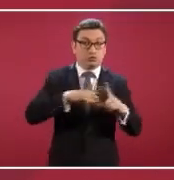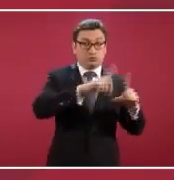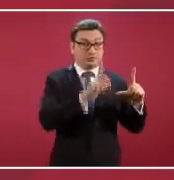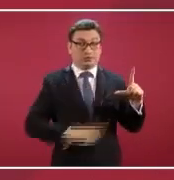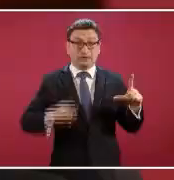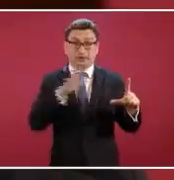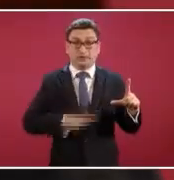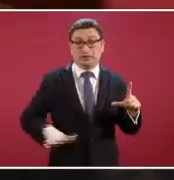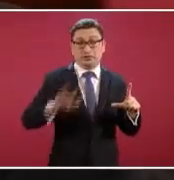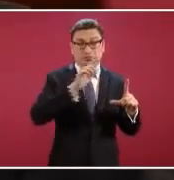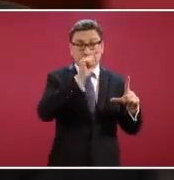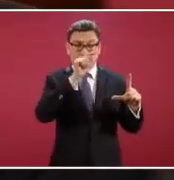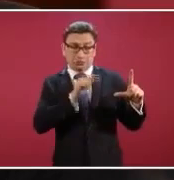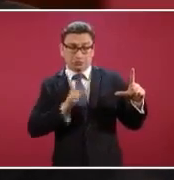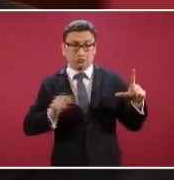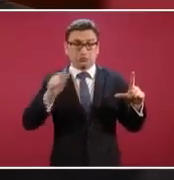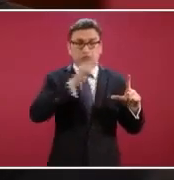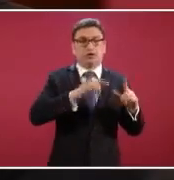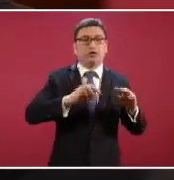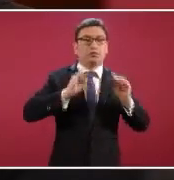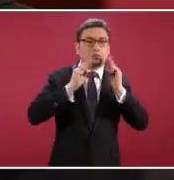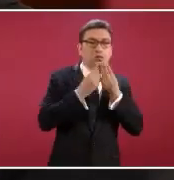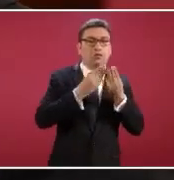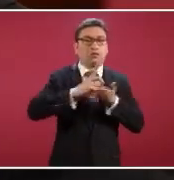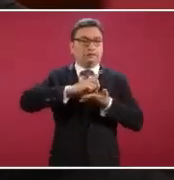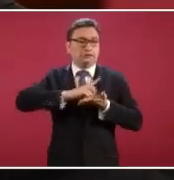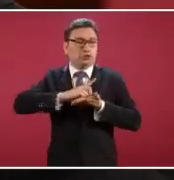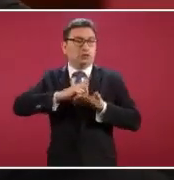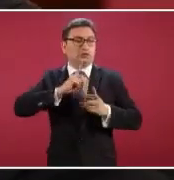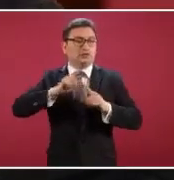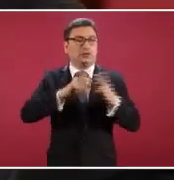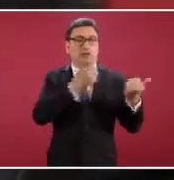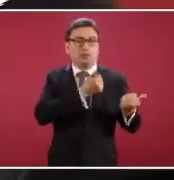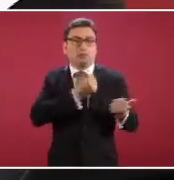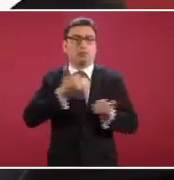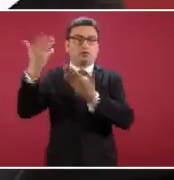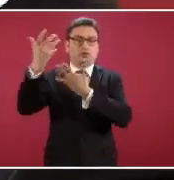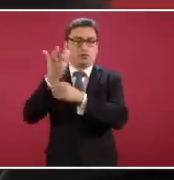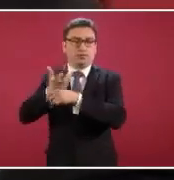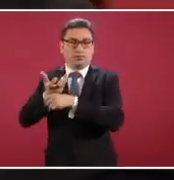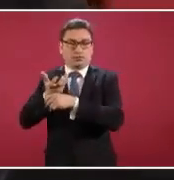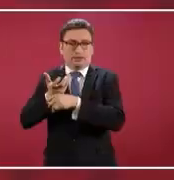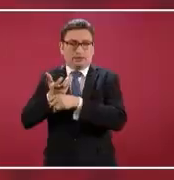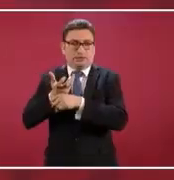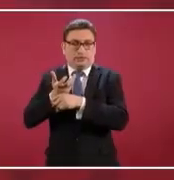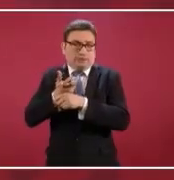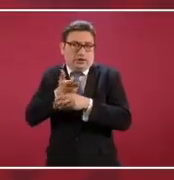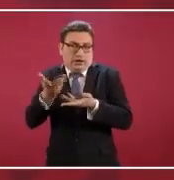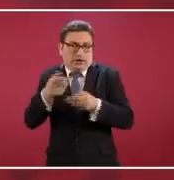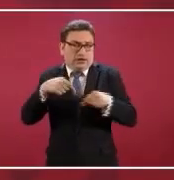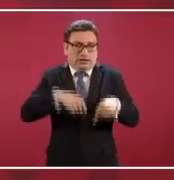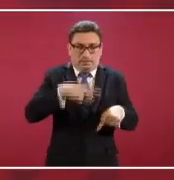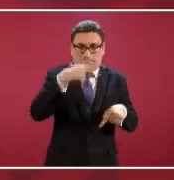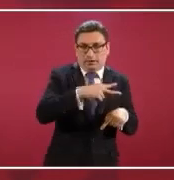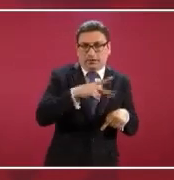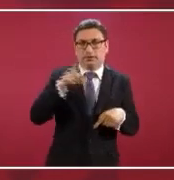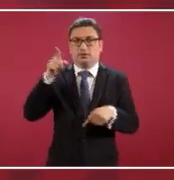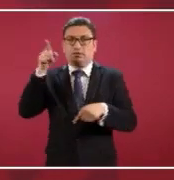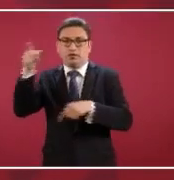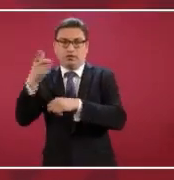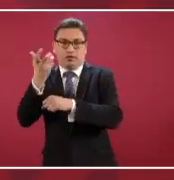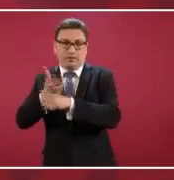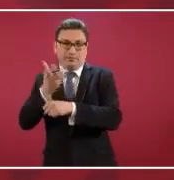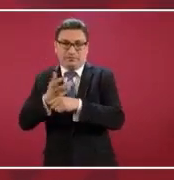hay tráfico de diferentes tipos de drogas hacia los Estados Unidos. Entonces, es un tema binacional, que es donde empecé